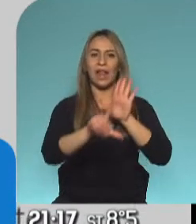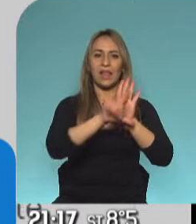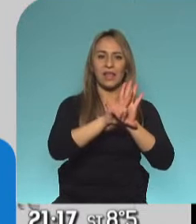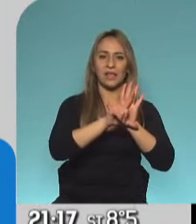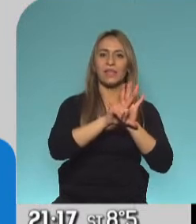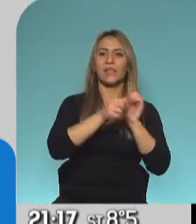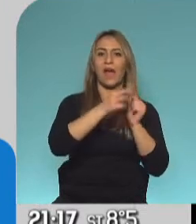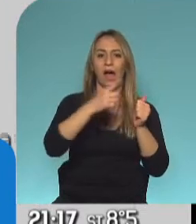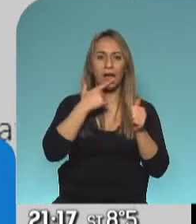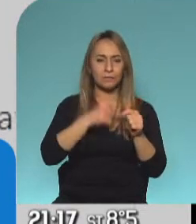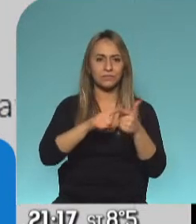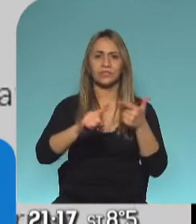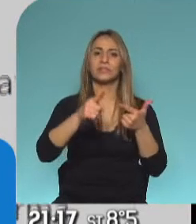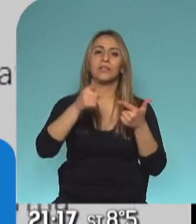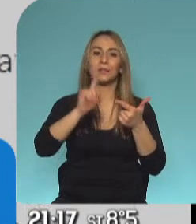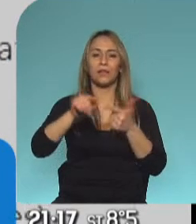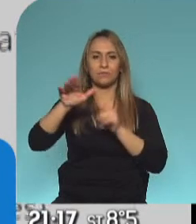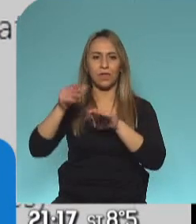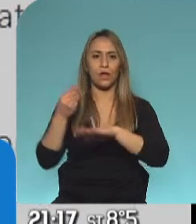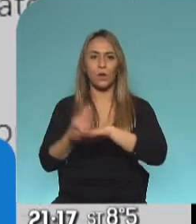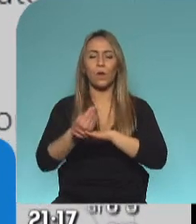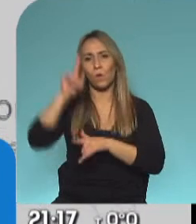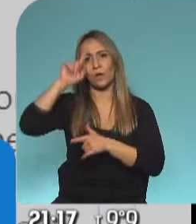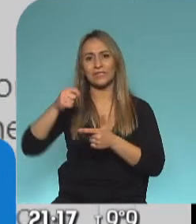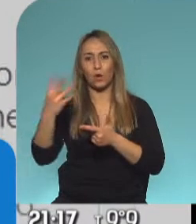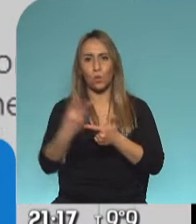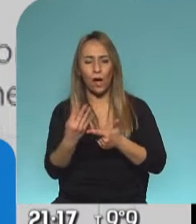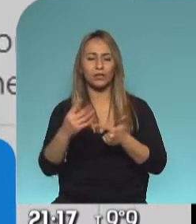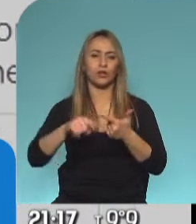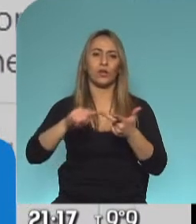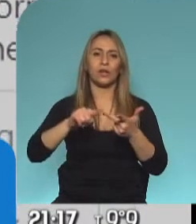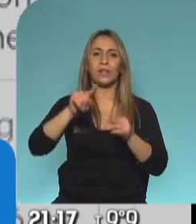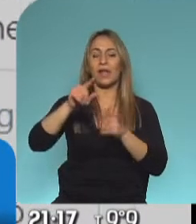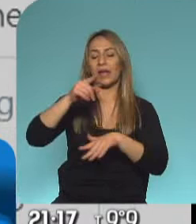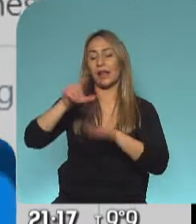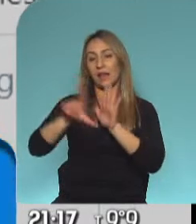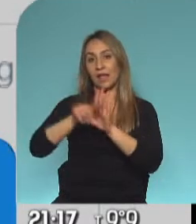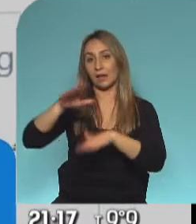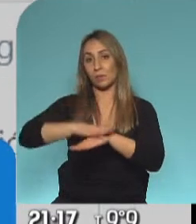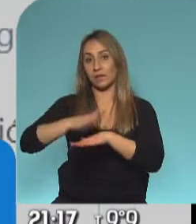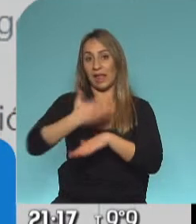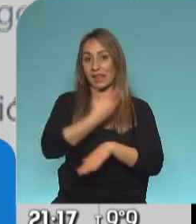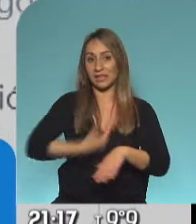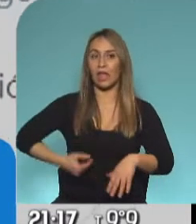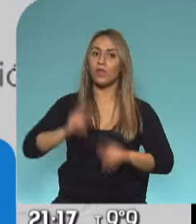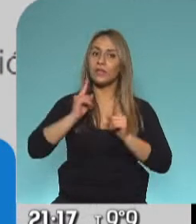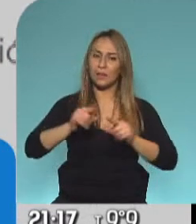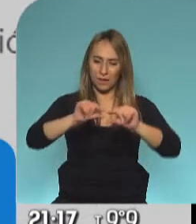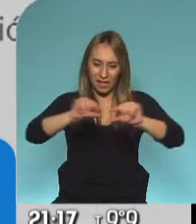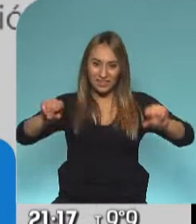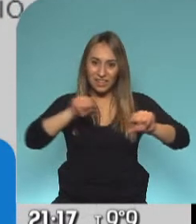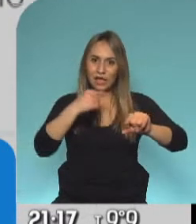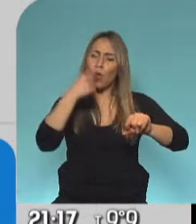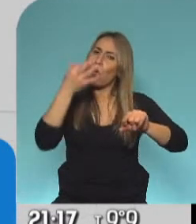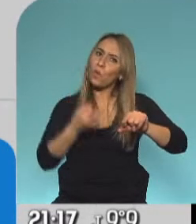la designación de 4 jueces, la ley de responsabilidad del Estado, y dice la legisladora porteña, justo Larreta